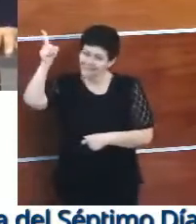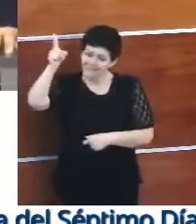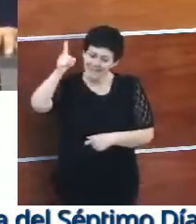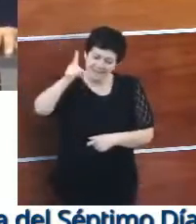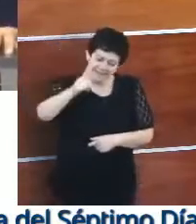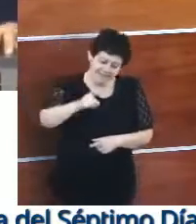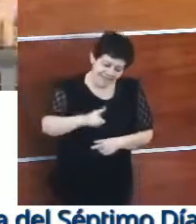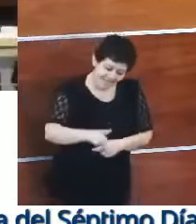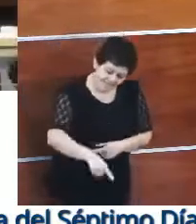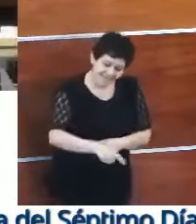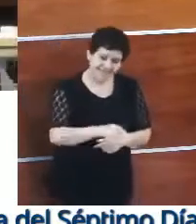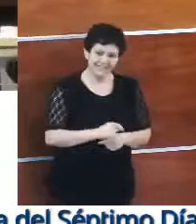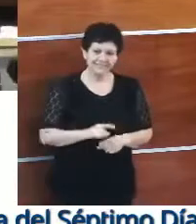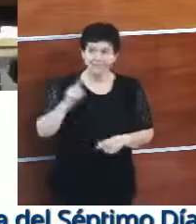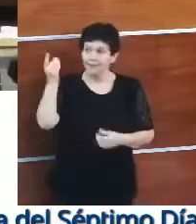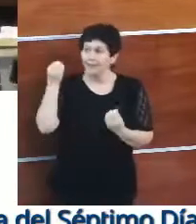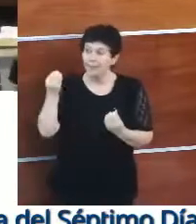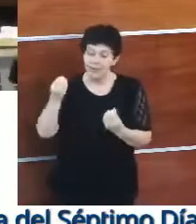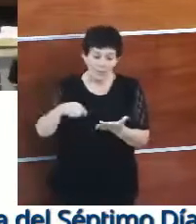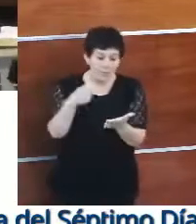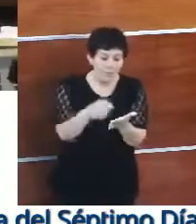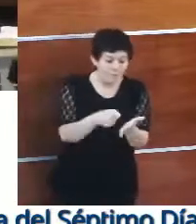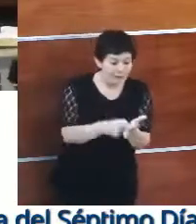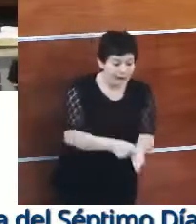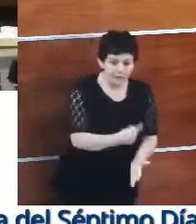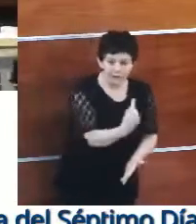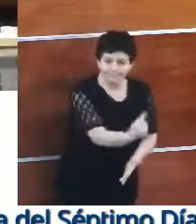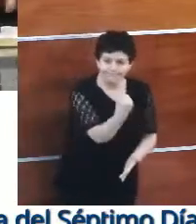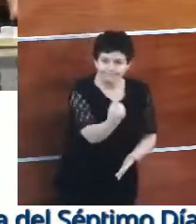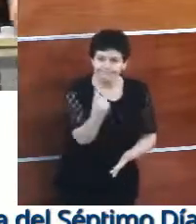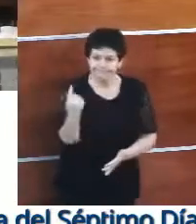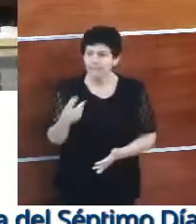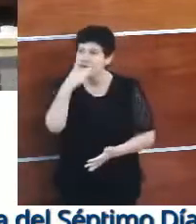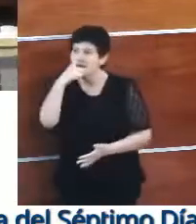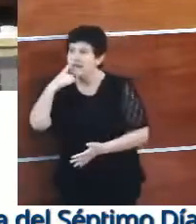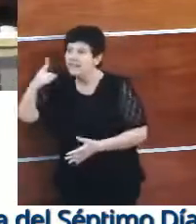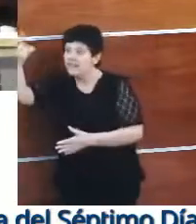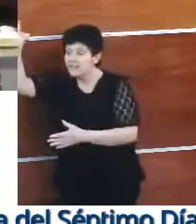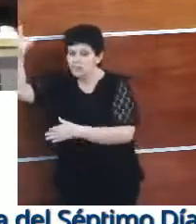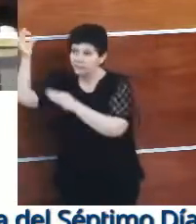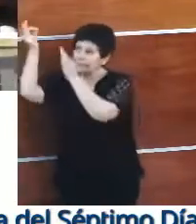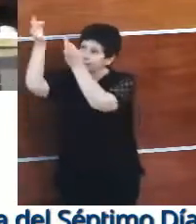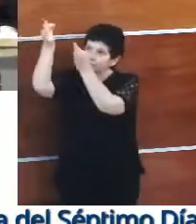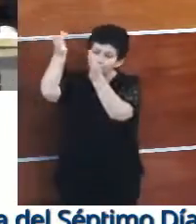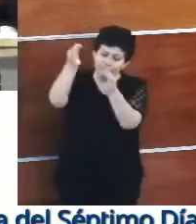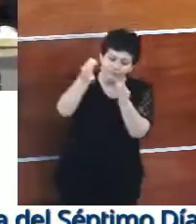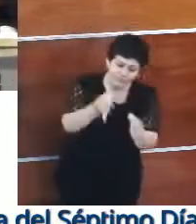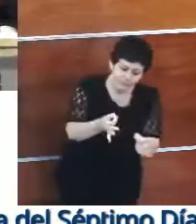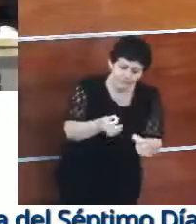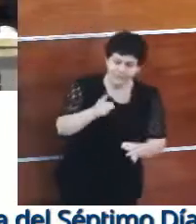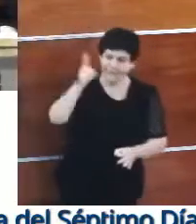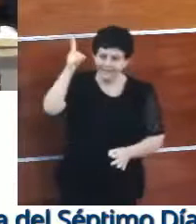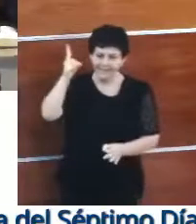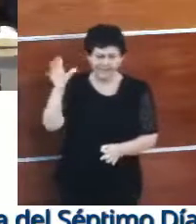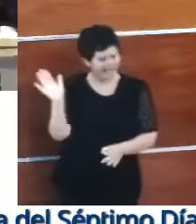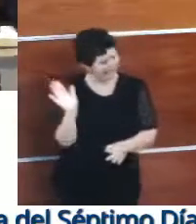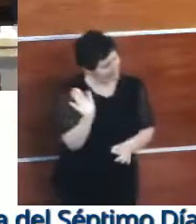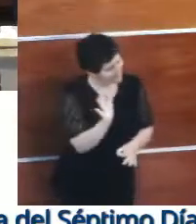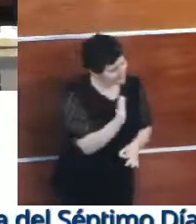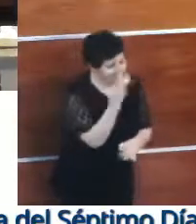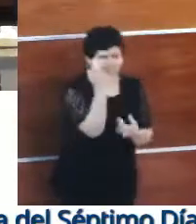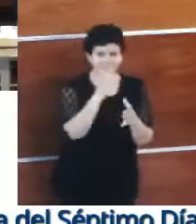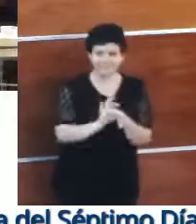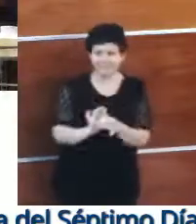retribución, Él viene con pago. Dios mismo vendrá y nos va a liberar